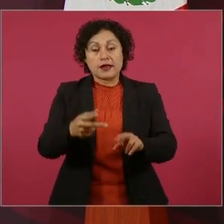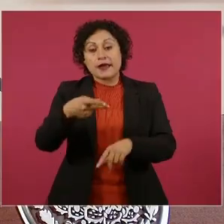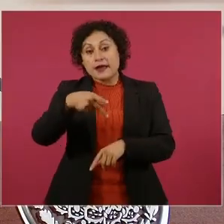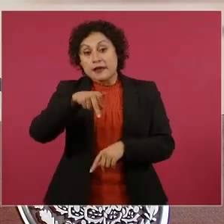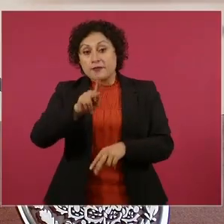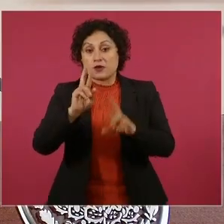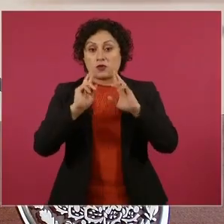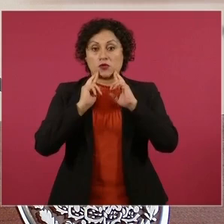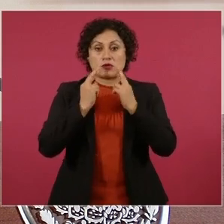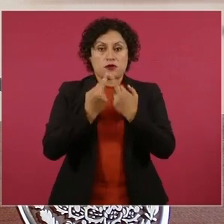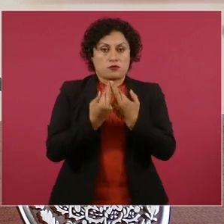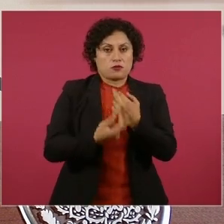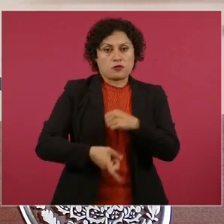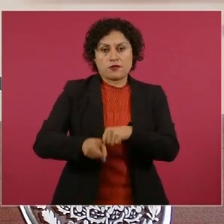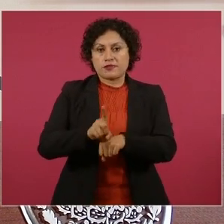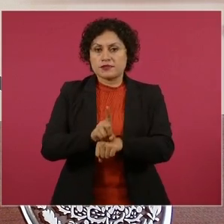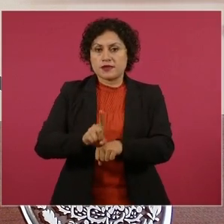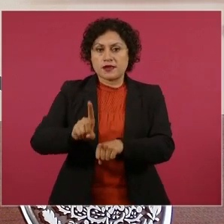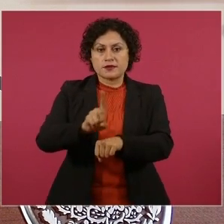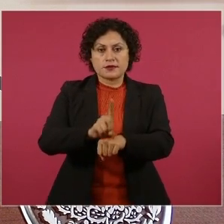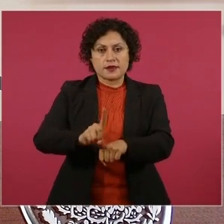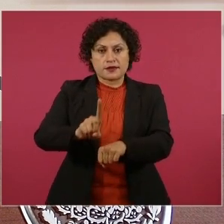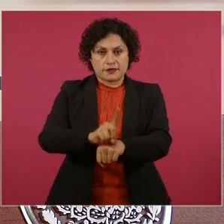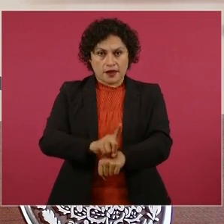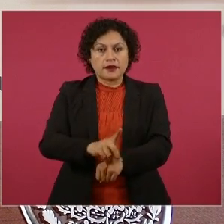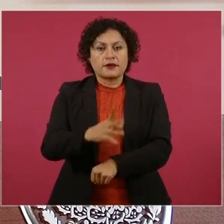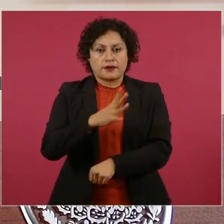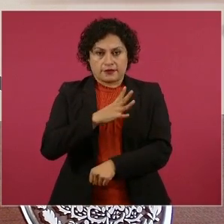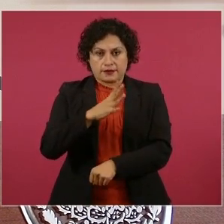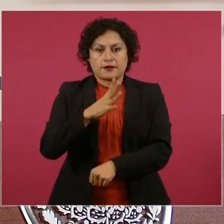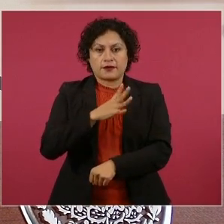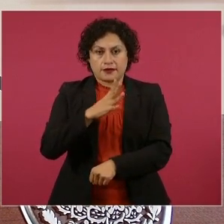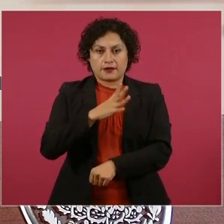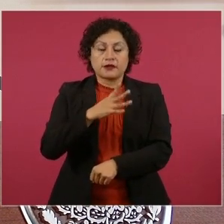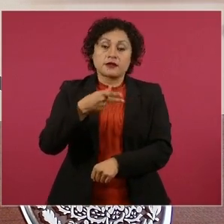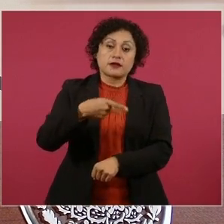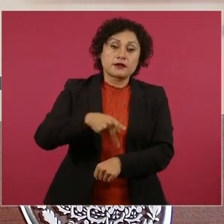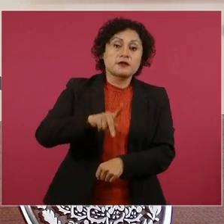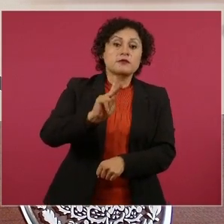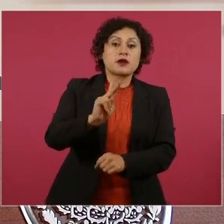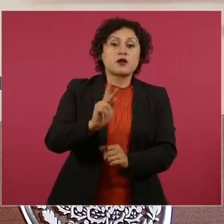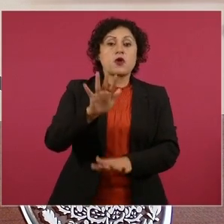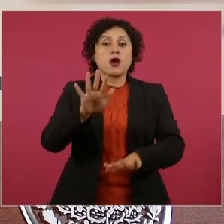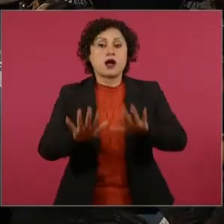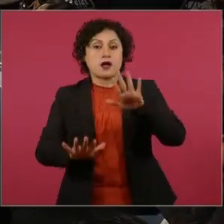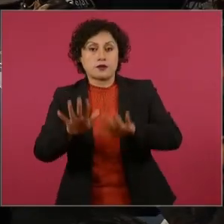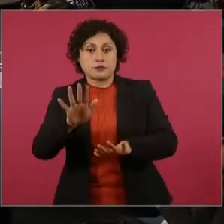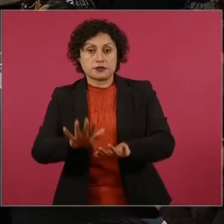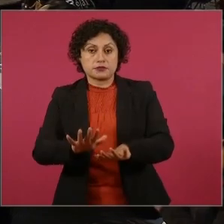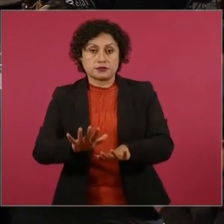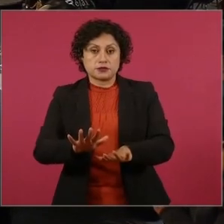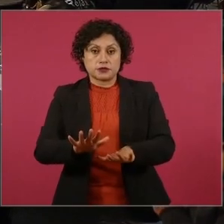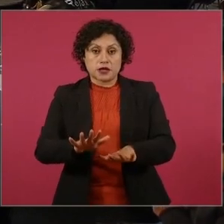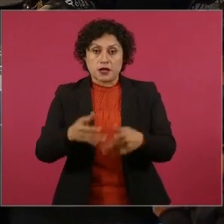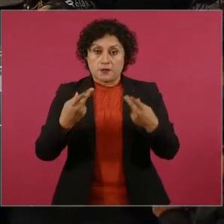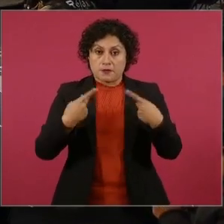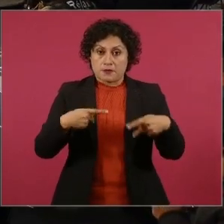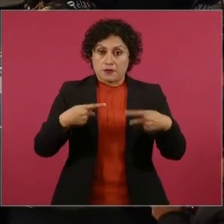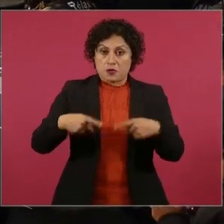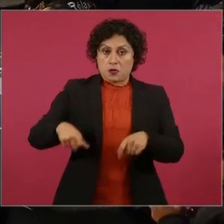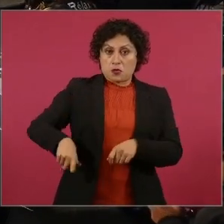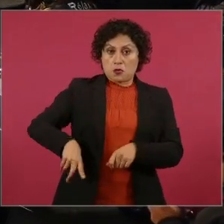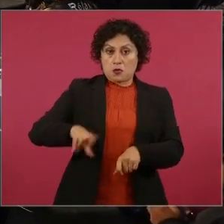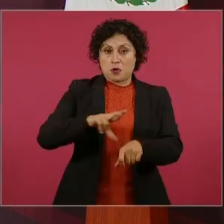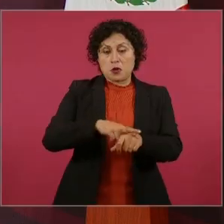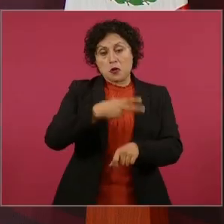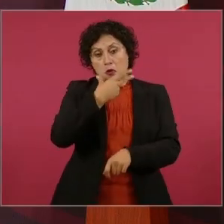Pero hay reuniones en donde s está la gobernadora asiste el gobernador y un caso